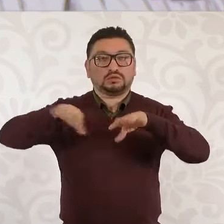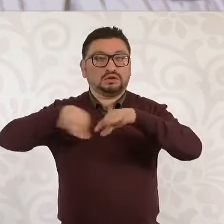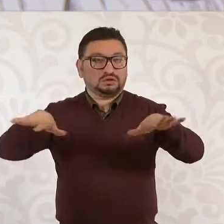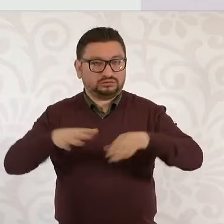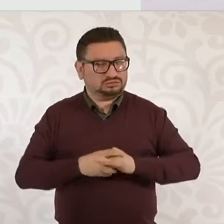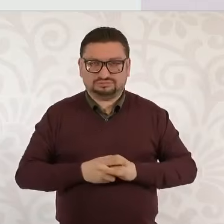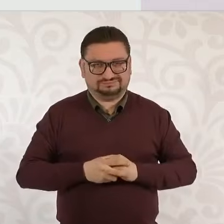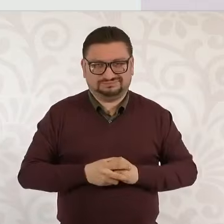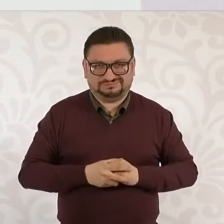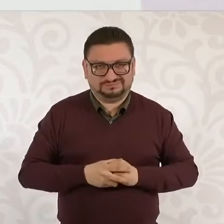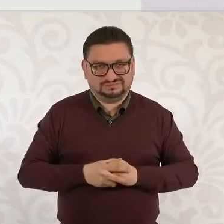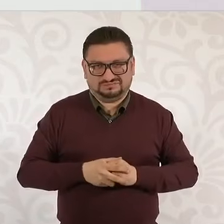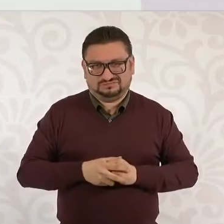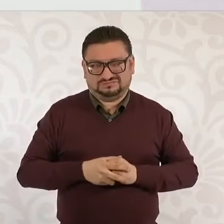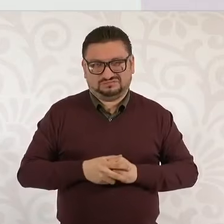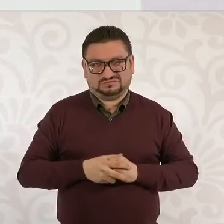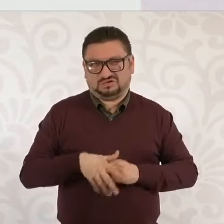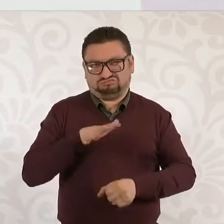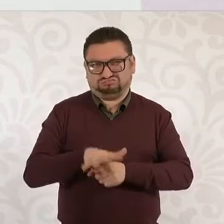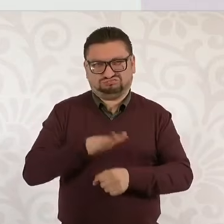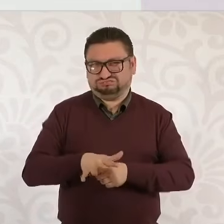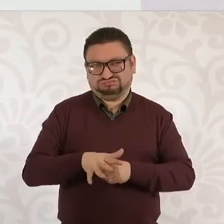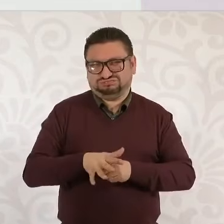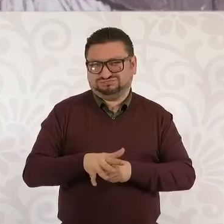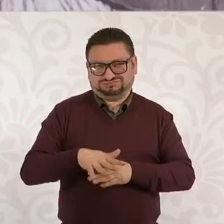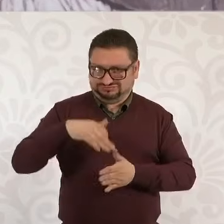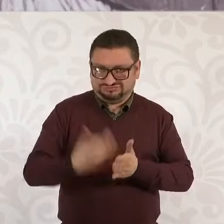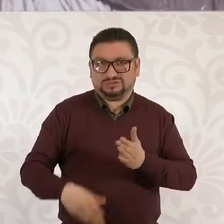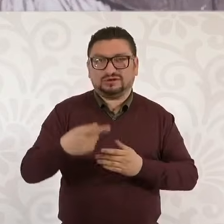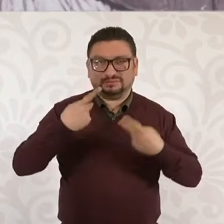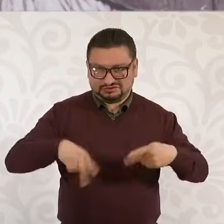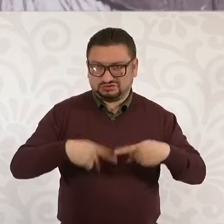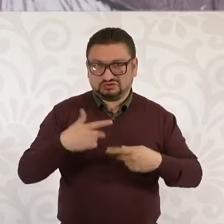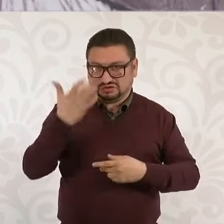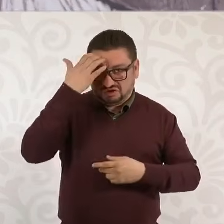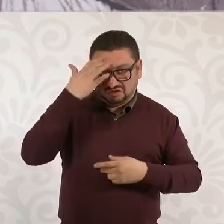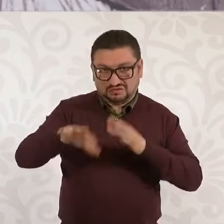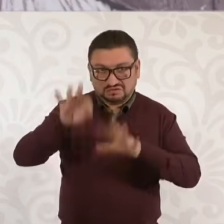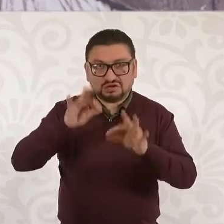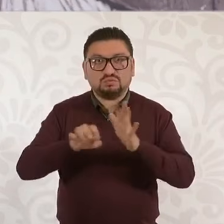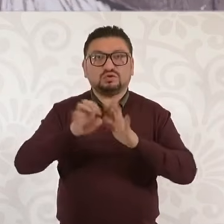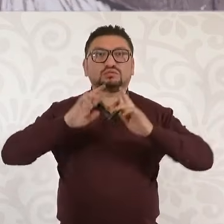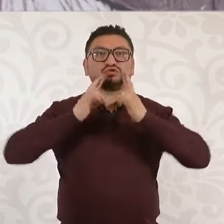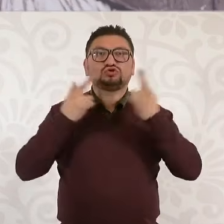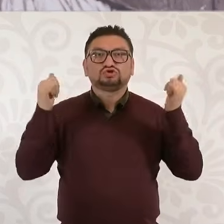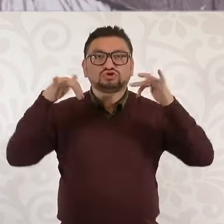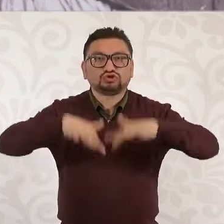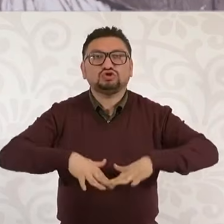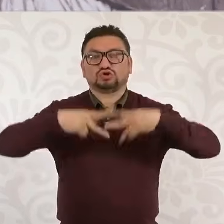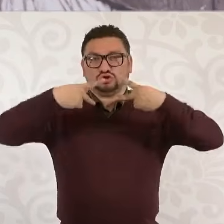Pues eso nunca es suficiente para que te elijan, ¿no? A ver, reunión, asamblea con la